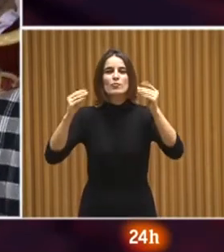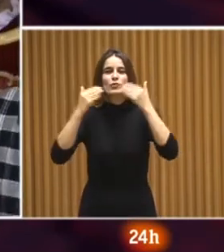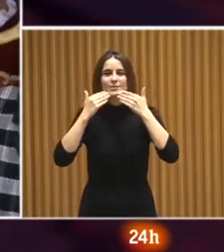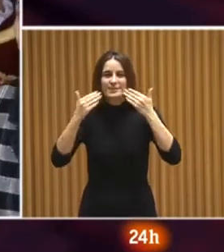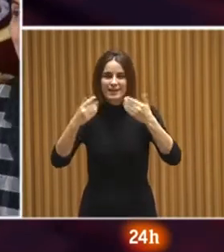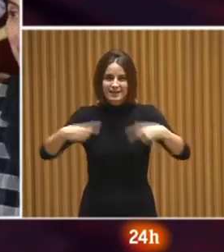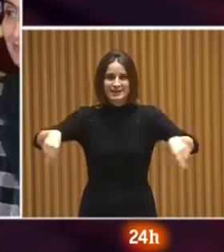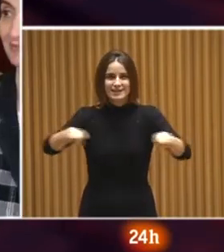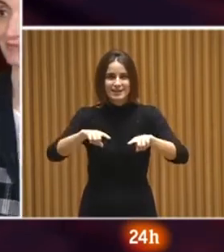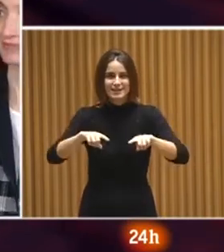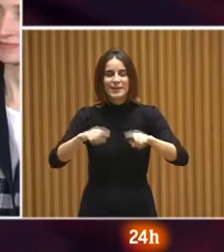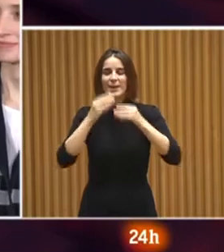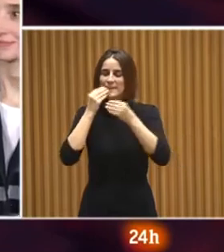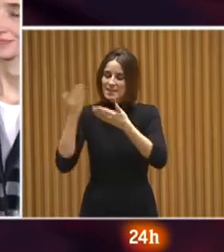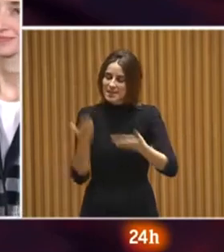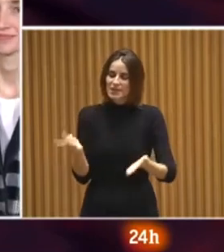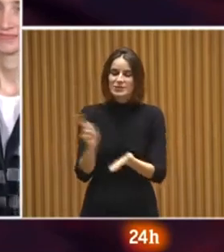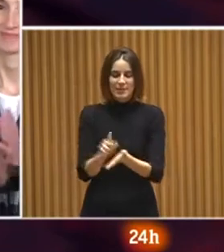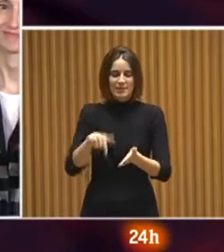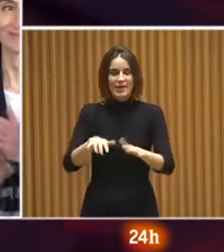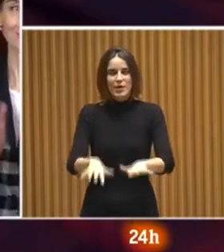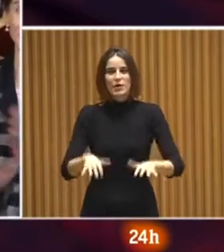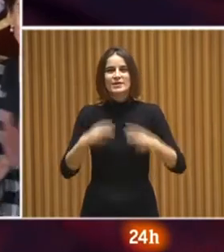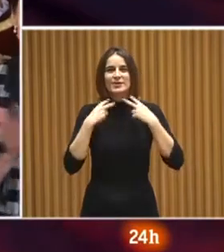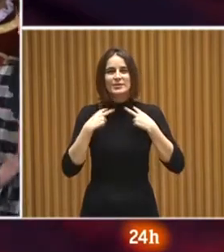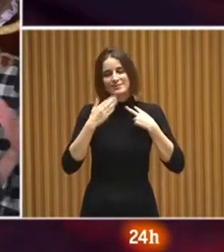al Congreso de los Diputados, a la Casa de Todos.